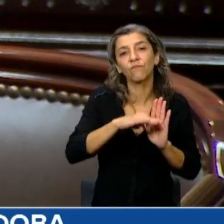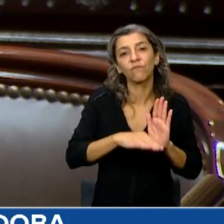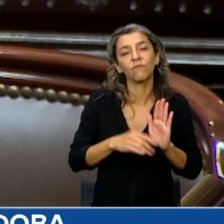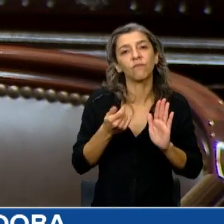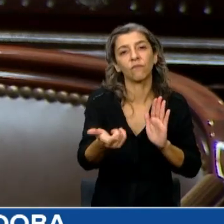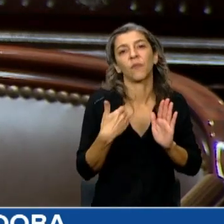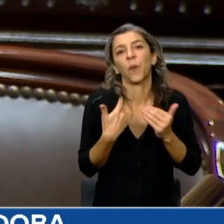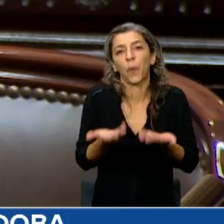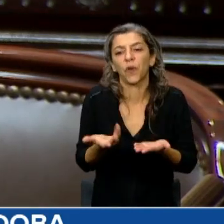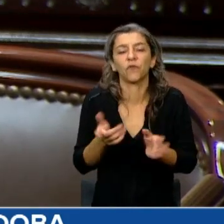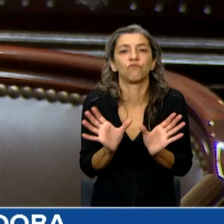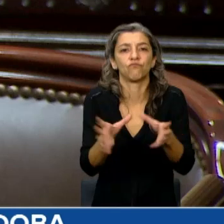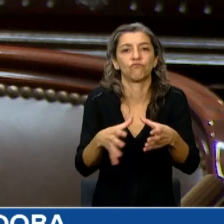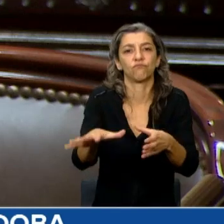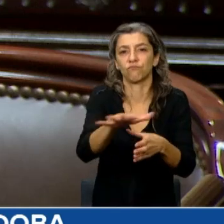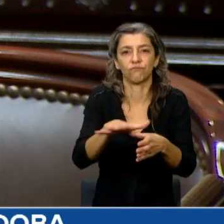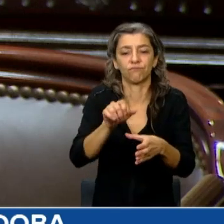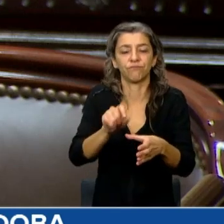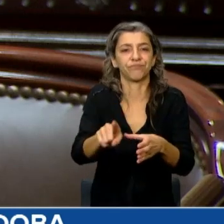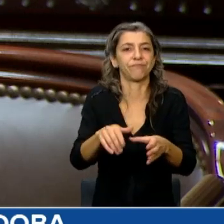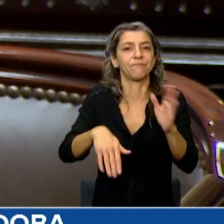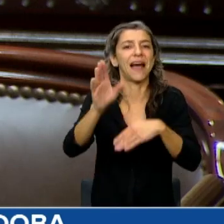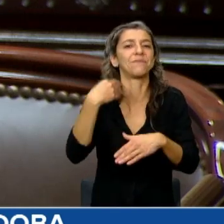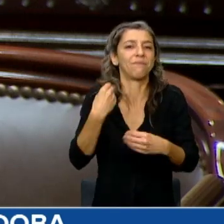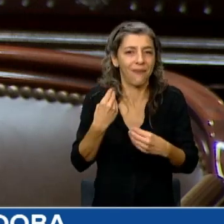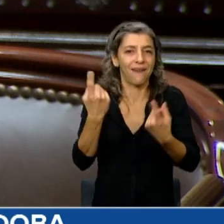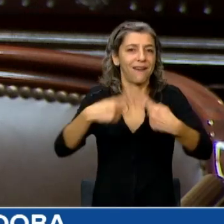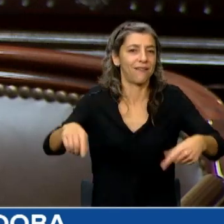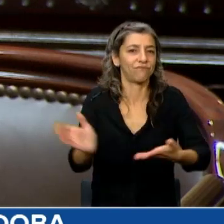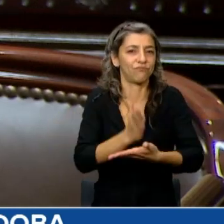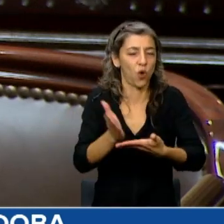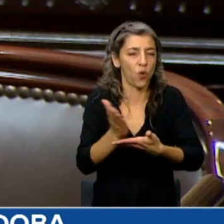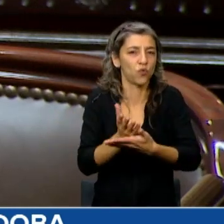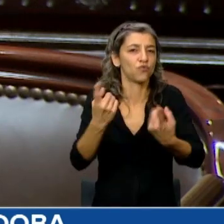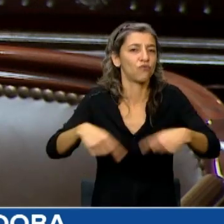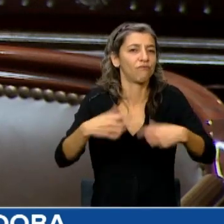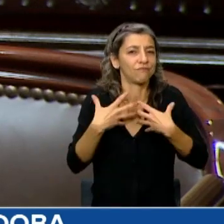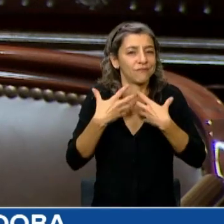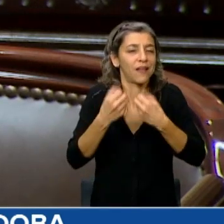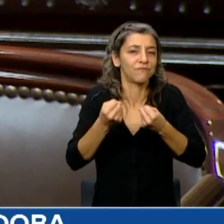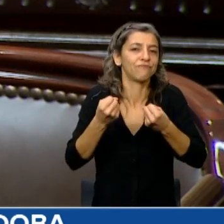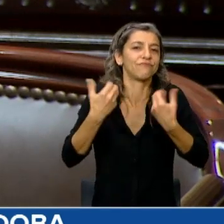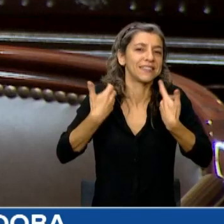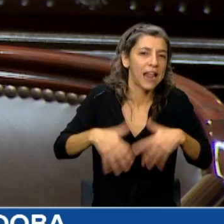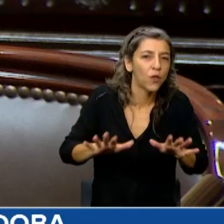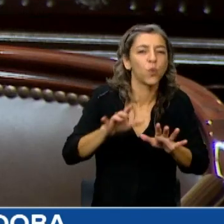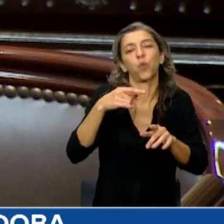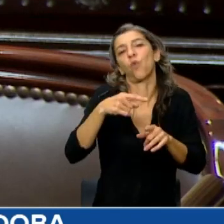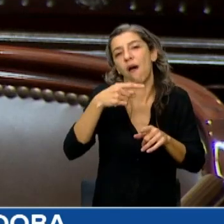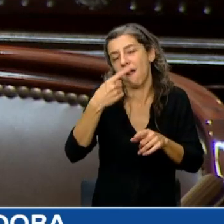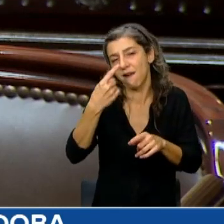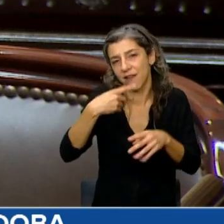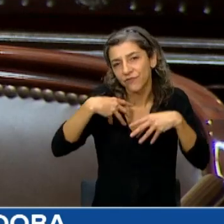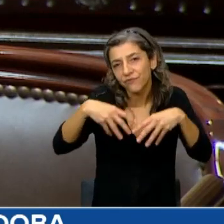tributarios a un cierto sector, la producción orgánica, y que ya hemos votado o hemos tratado en otra